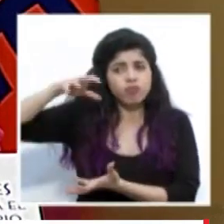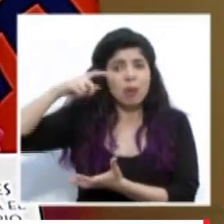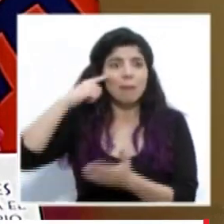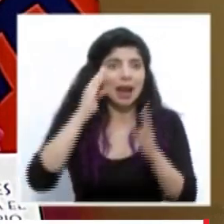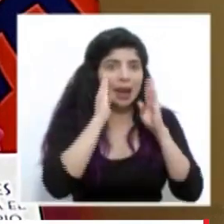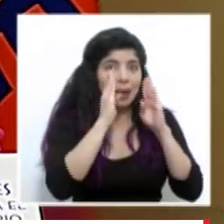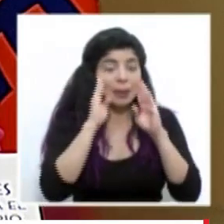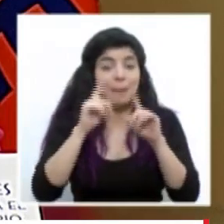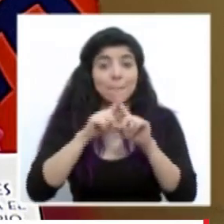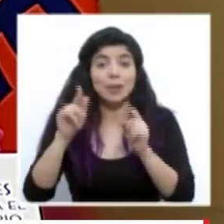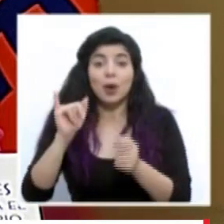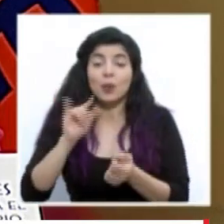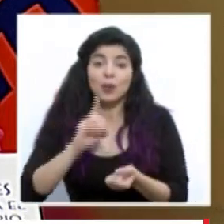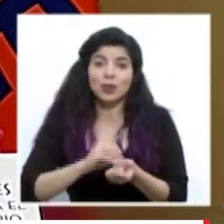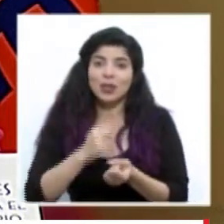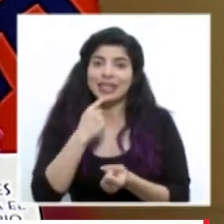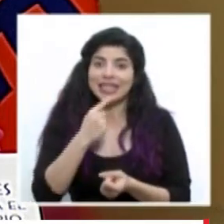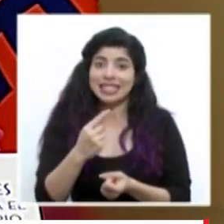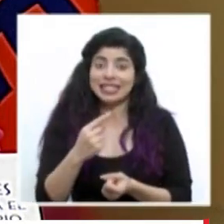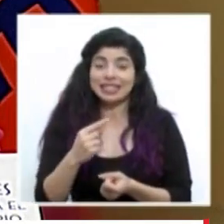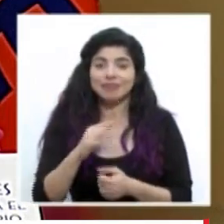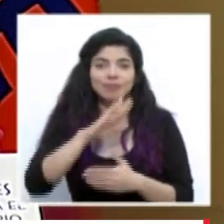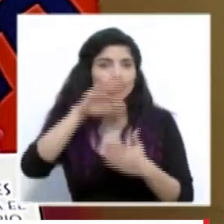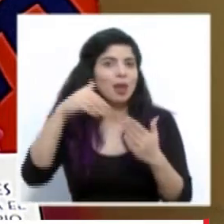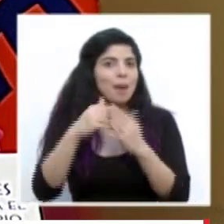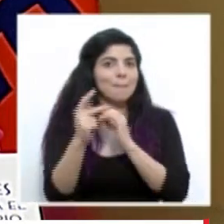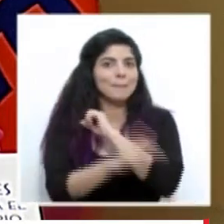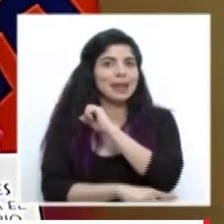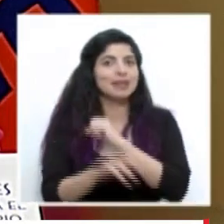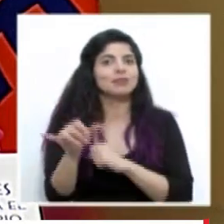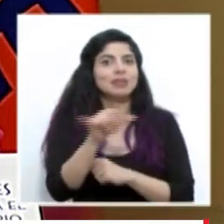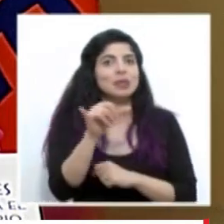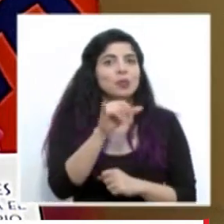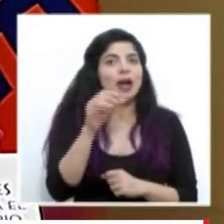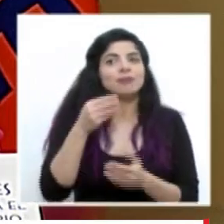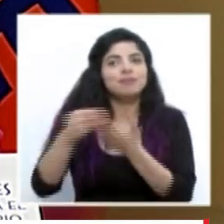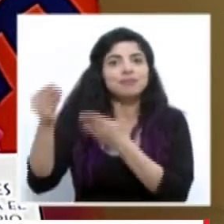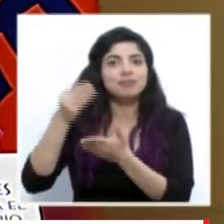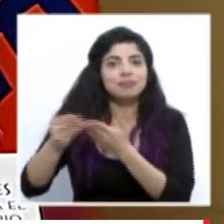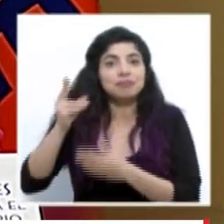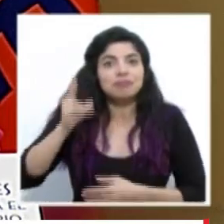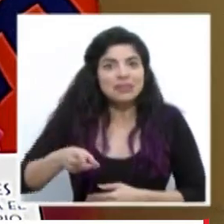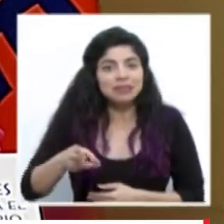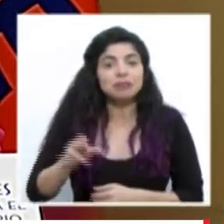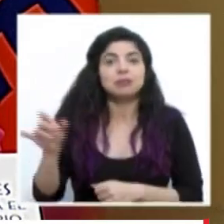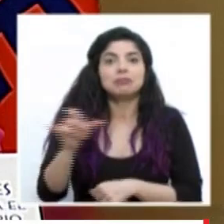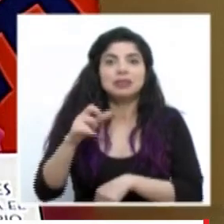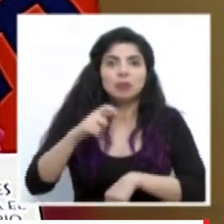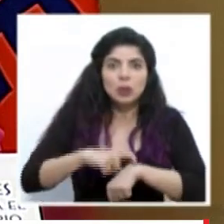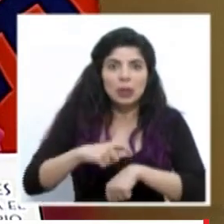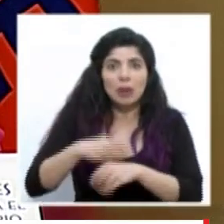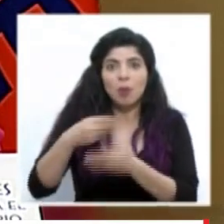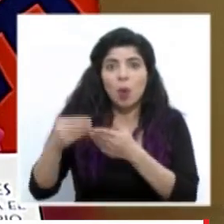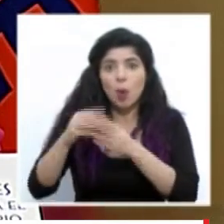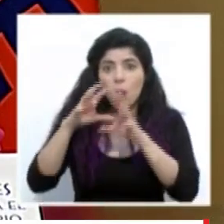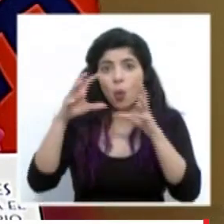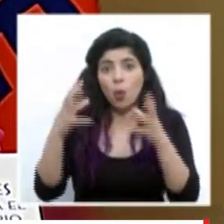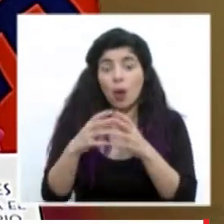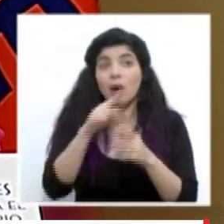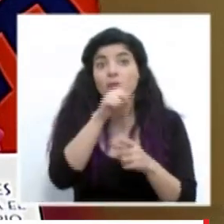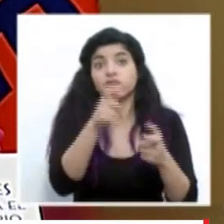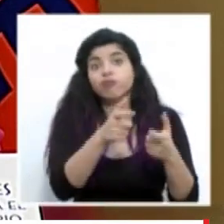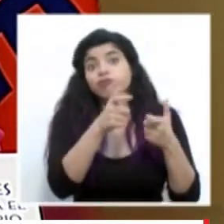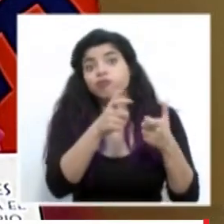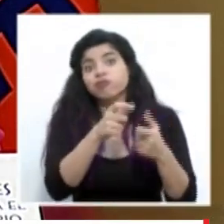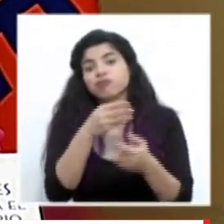pandemia, pero como el doctor les mencionó, todos los países están buscando las mismas pruebas al mismo tiempo, y pues quienes tienen más